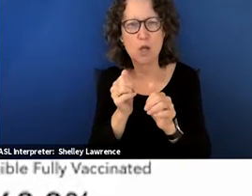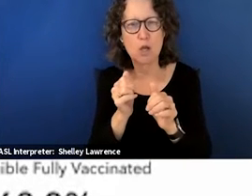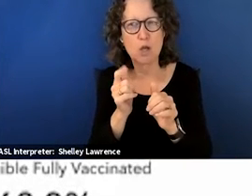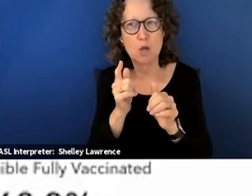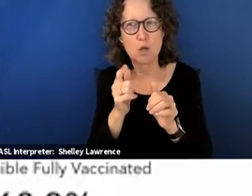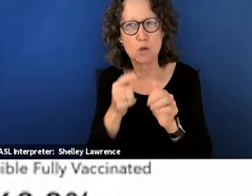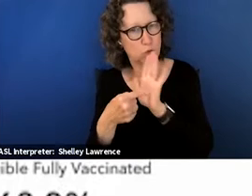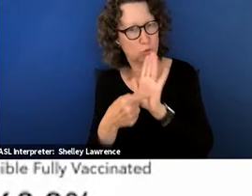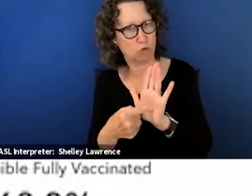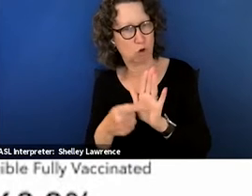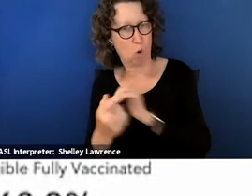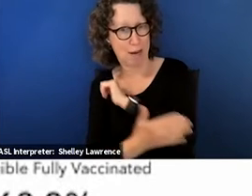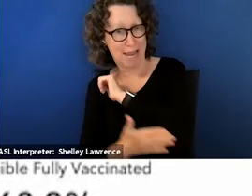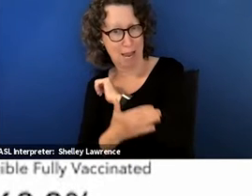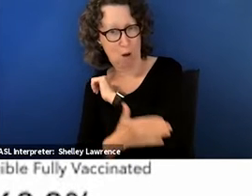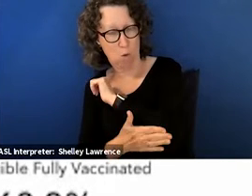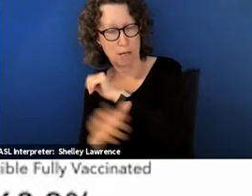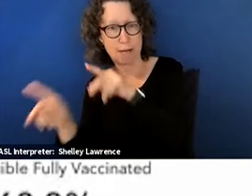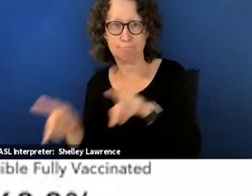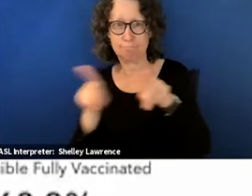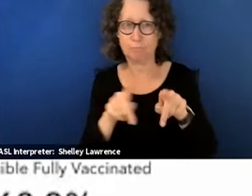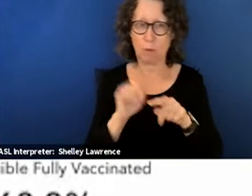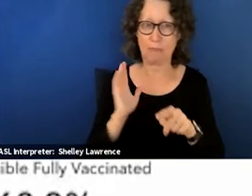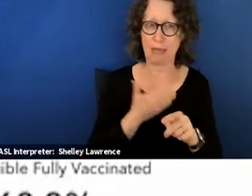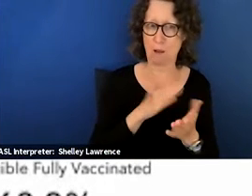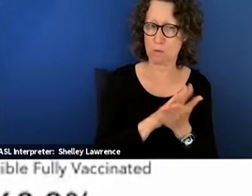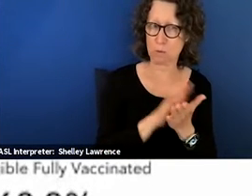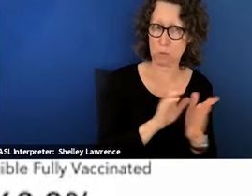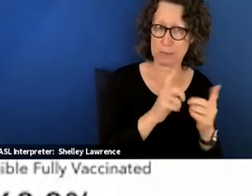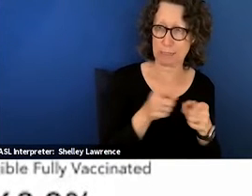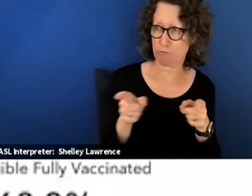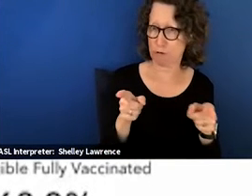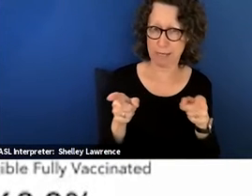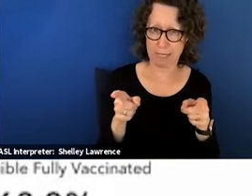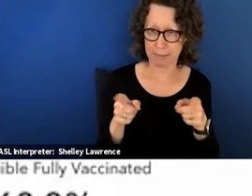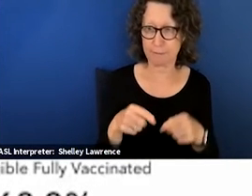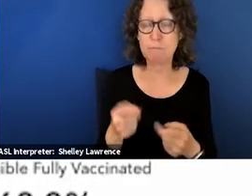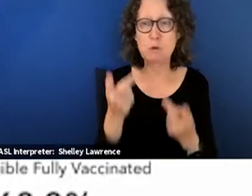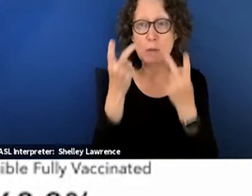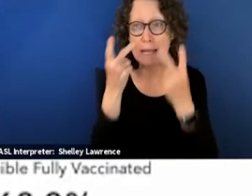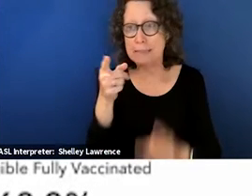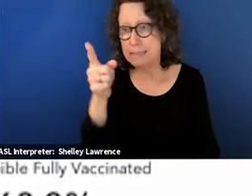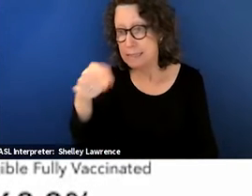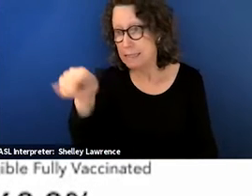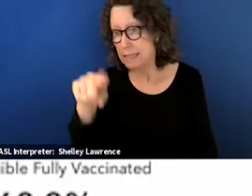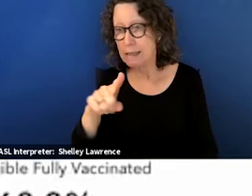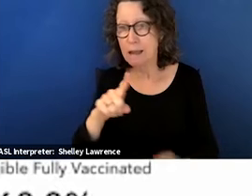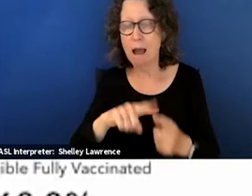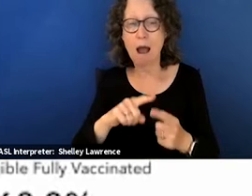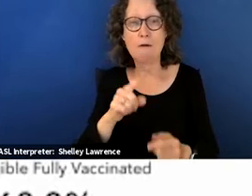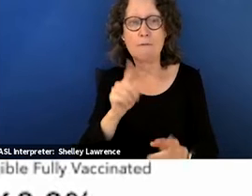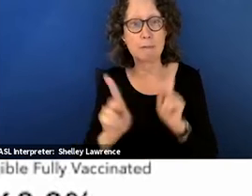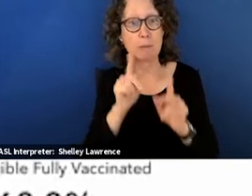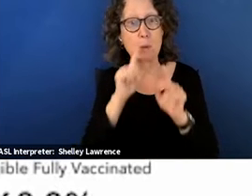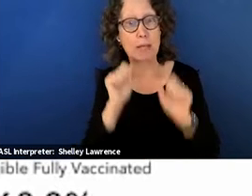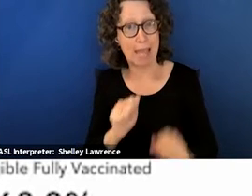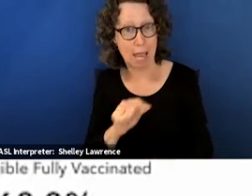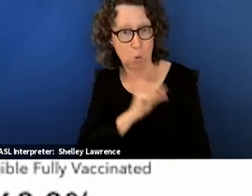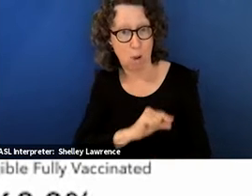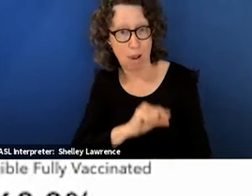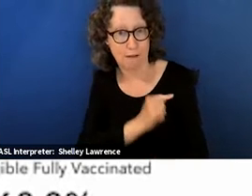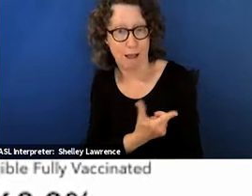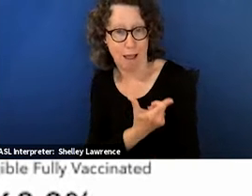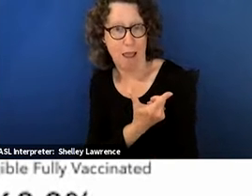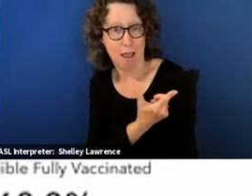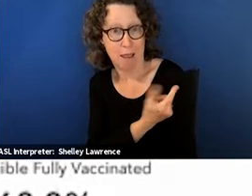condado, me parece que es importante ver qué estamos logrando aquí en el distrito. Como pueden ver aquí,